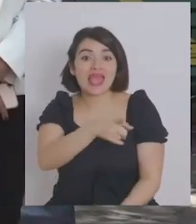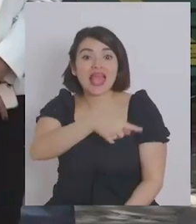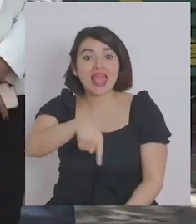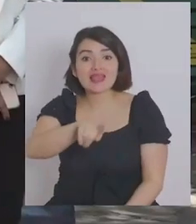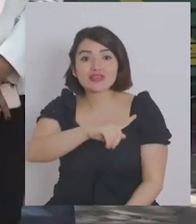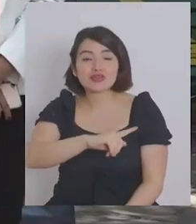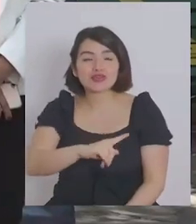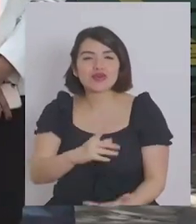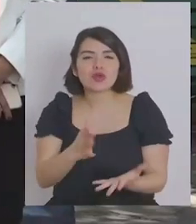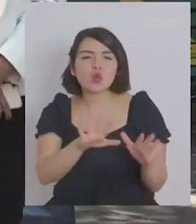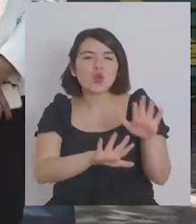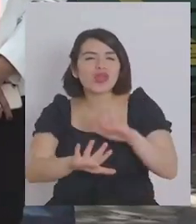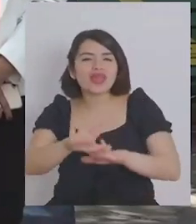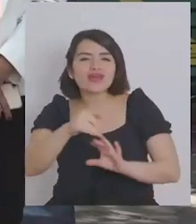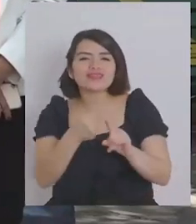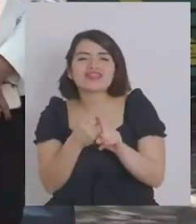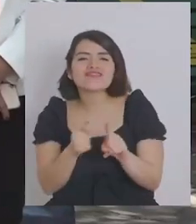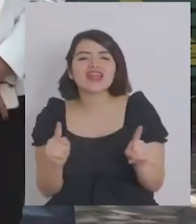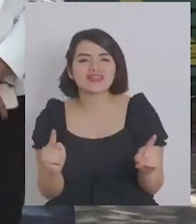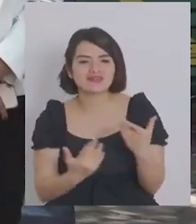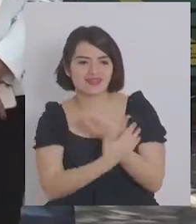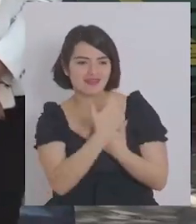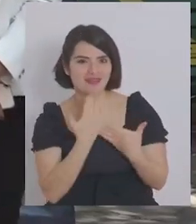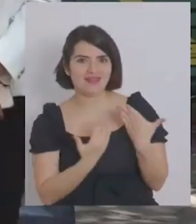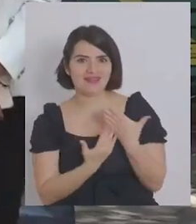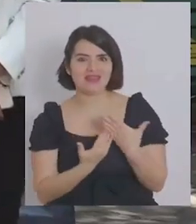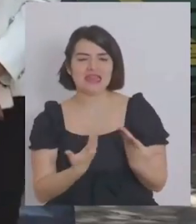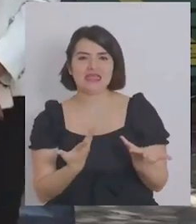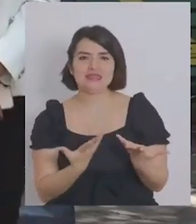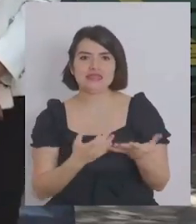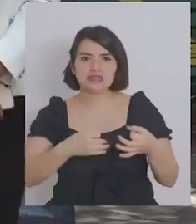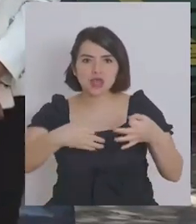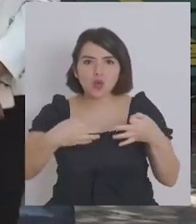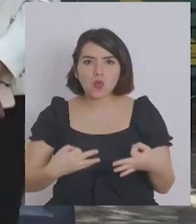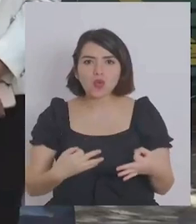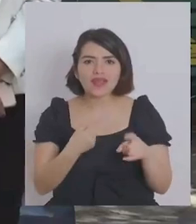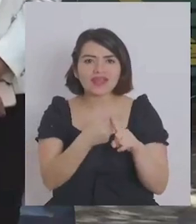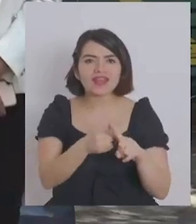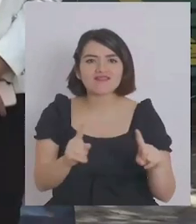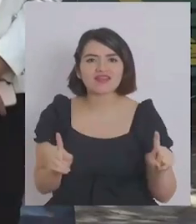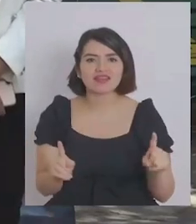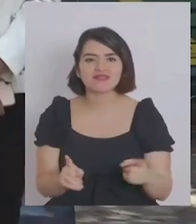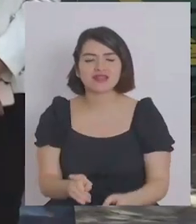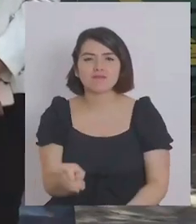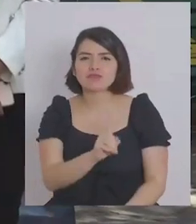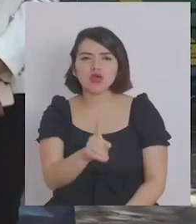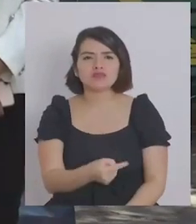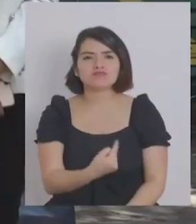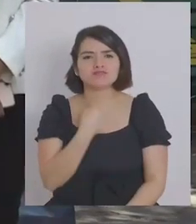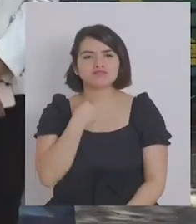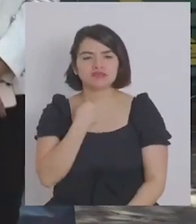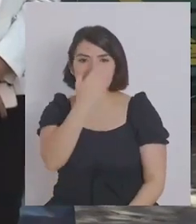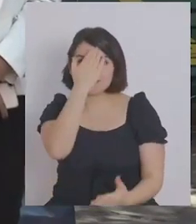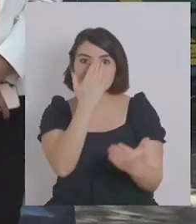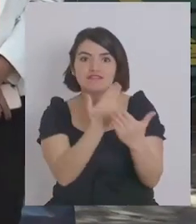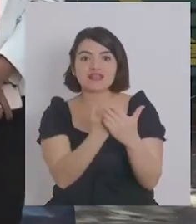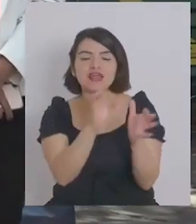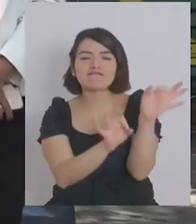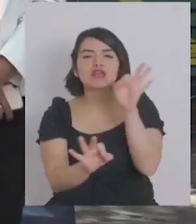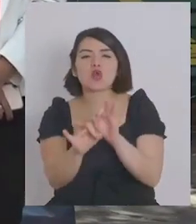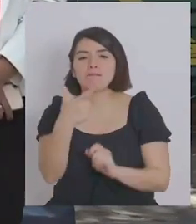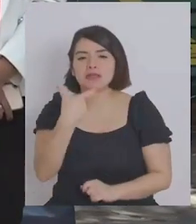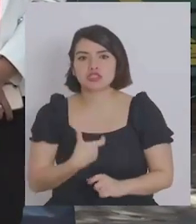sistemas de cuidado distinto a sistemas de seguridad distintos que probablemente no se ven afectados como el virus o no se ven expuestos al virus con una persona normal